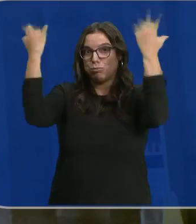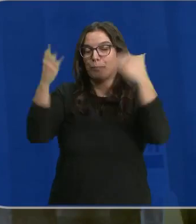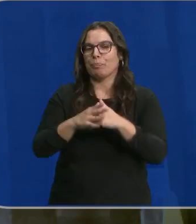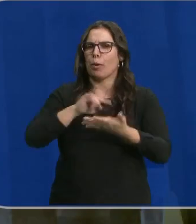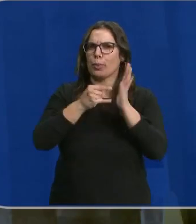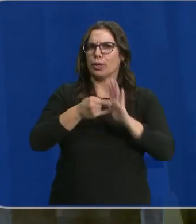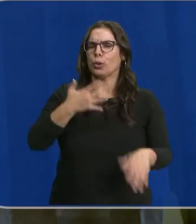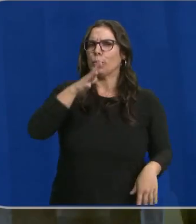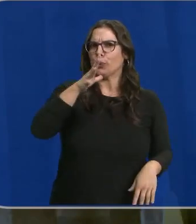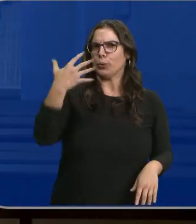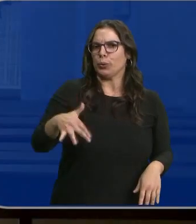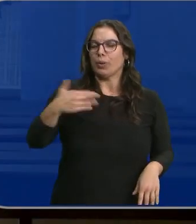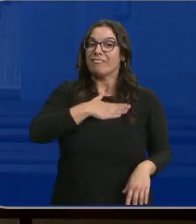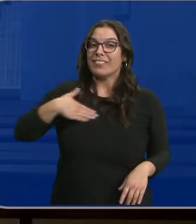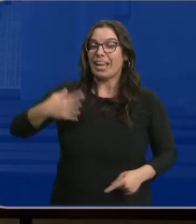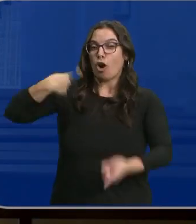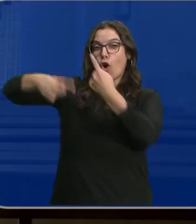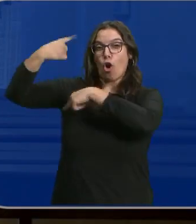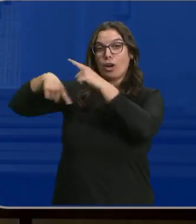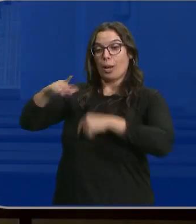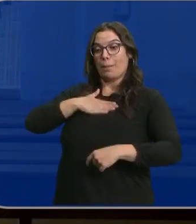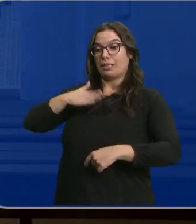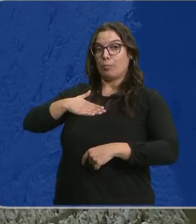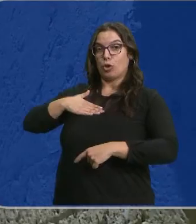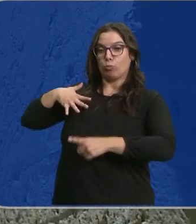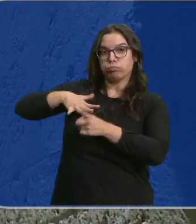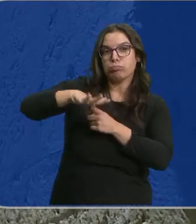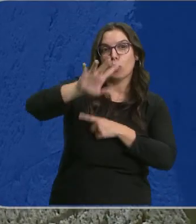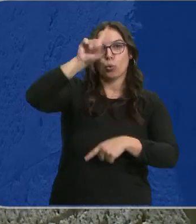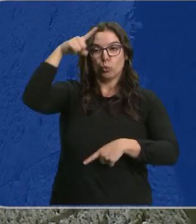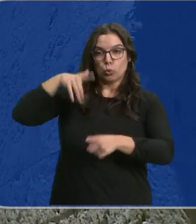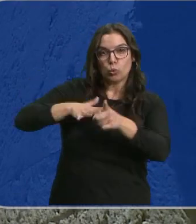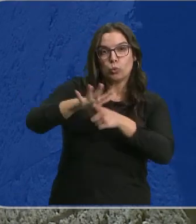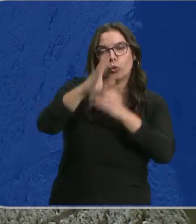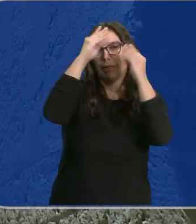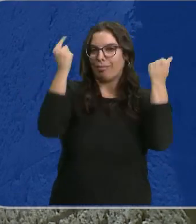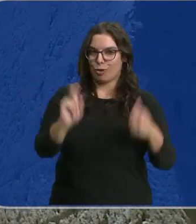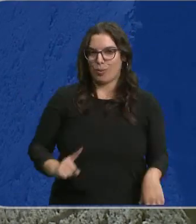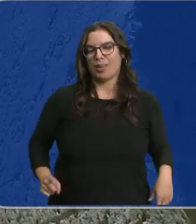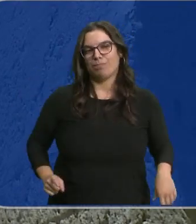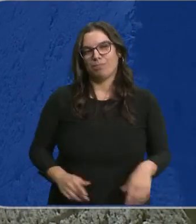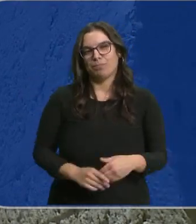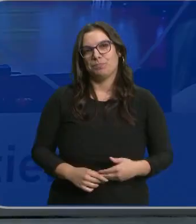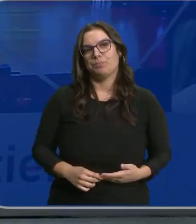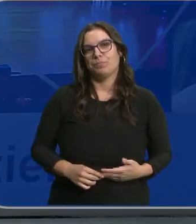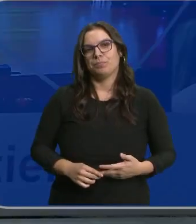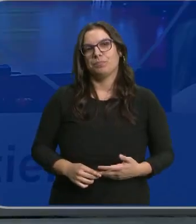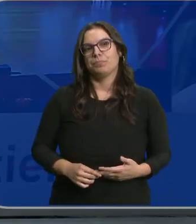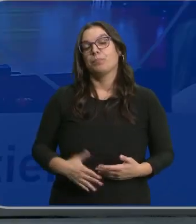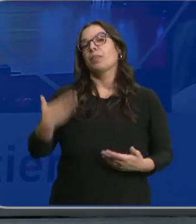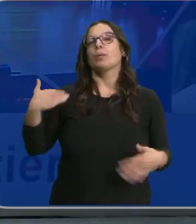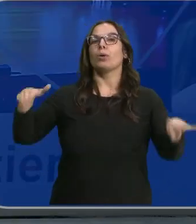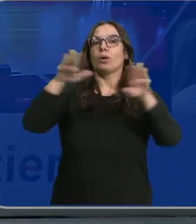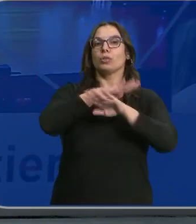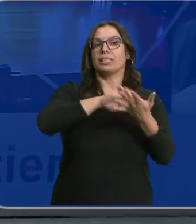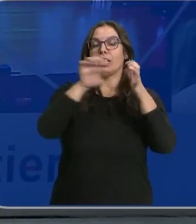Proyecto ambicioso con el que pretenden que el origen de nuestro patrimonio y de nuestra cultura no quede en el olvido. Anoche